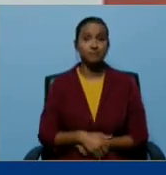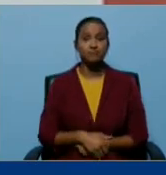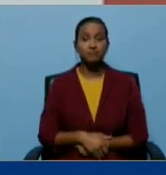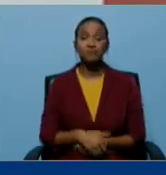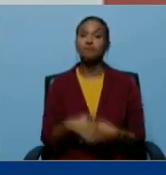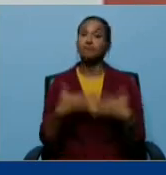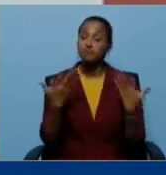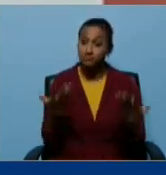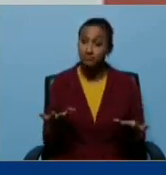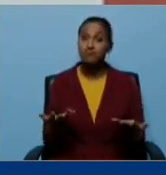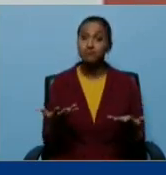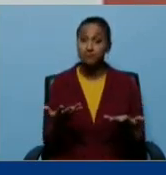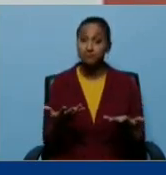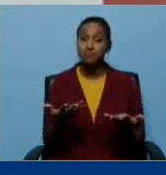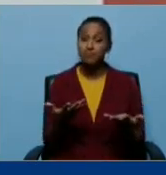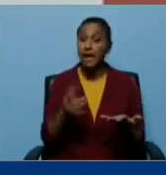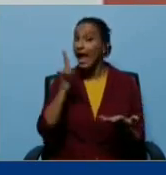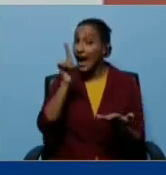Igualmente,